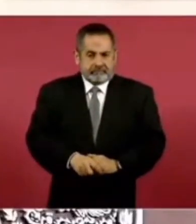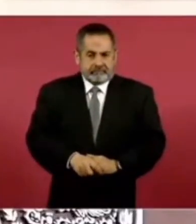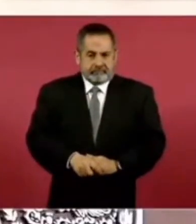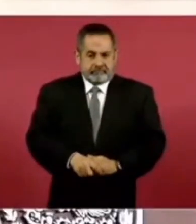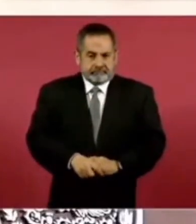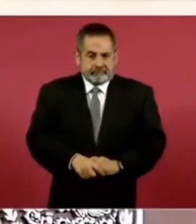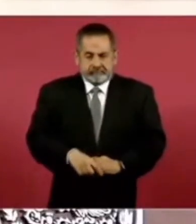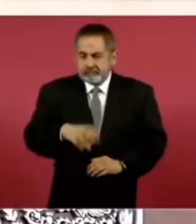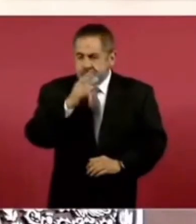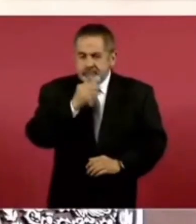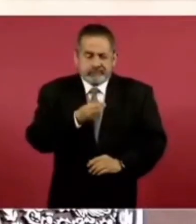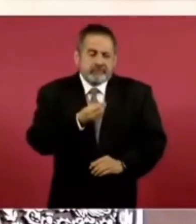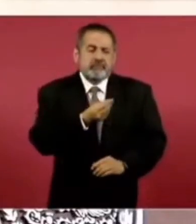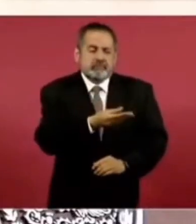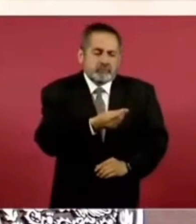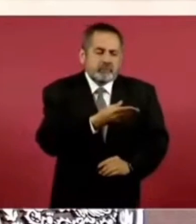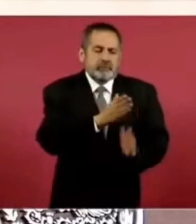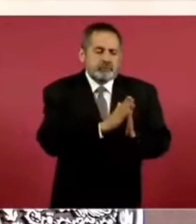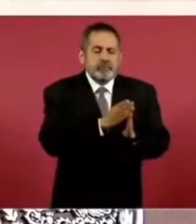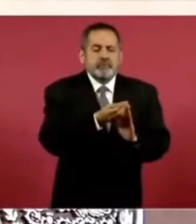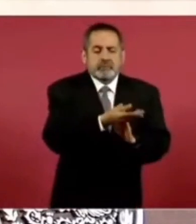Porque no podría yo